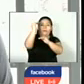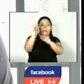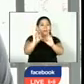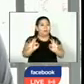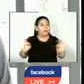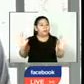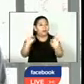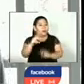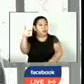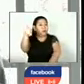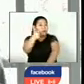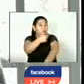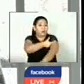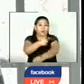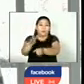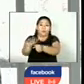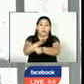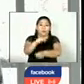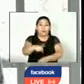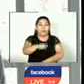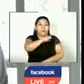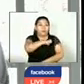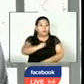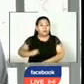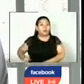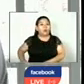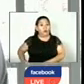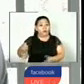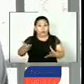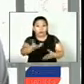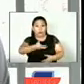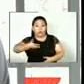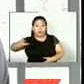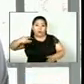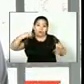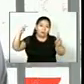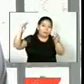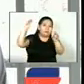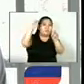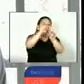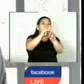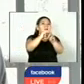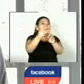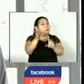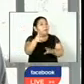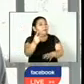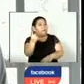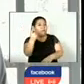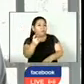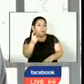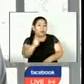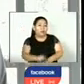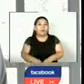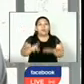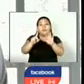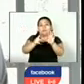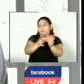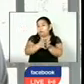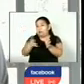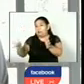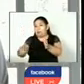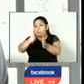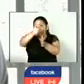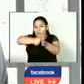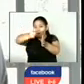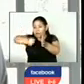inmunidad colectiva o inmunidad de rebaño. Esa es nuestra meta. Sabemos que faltan todavía dos trimestres del año y en los cuales se